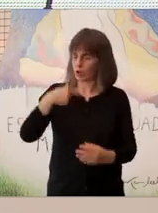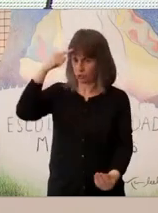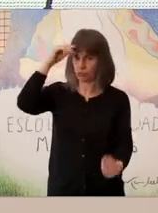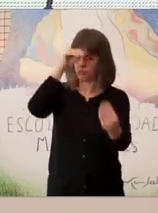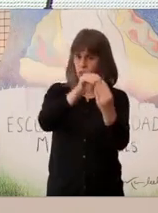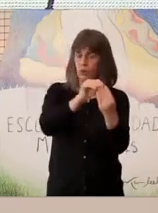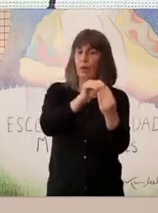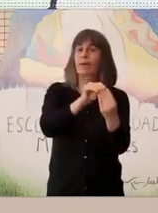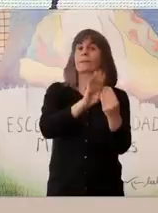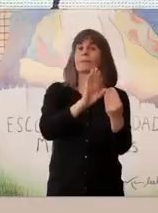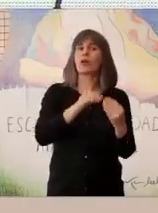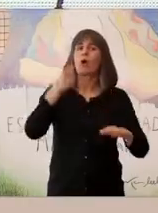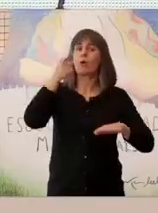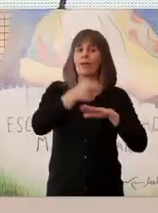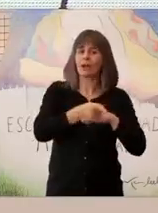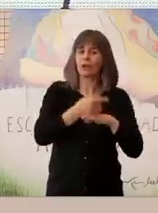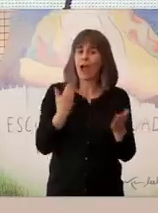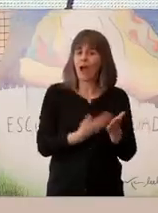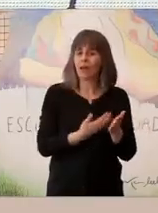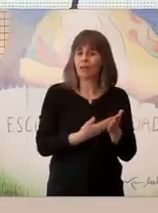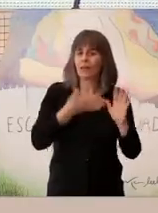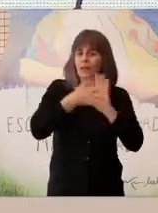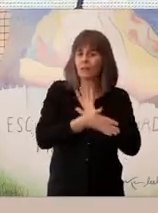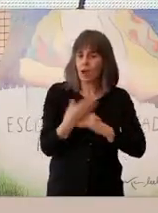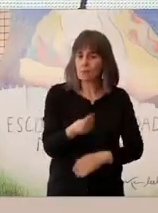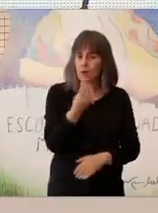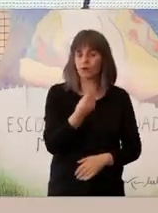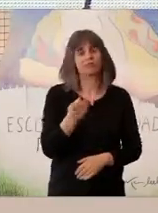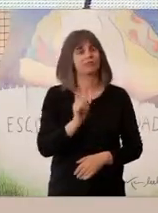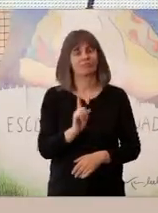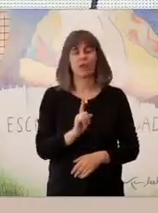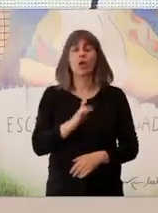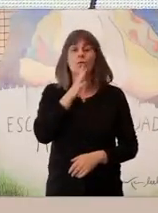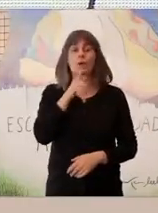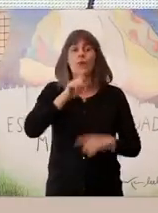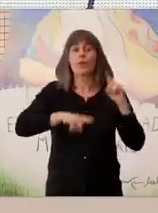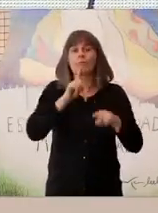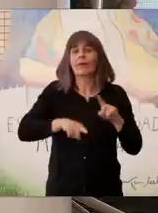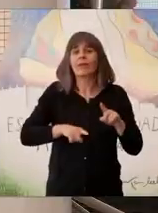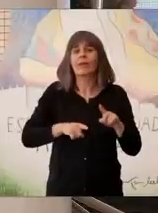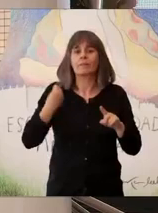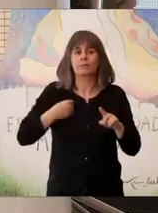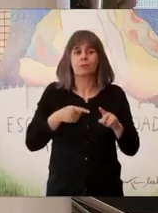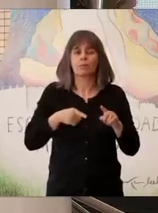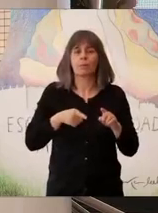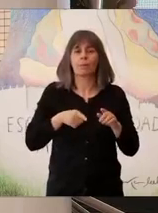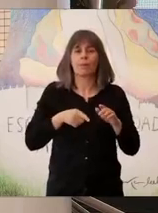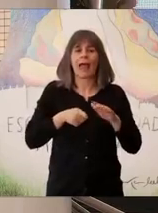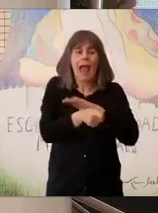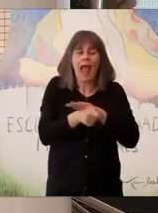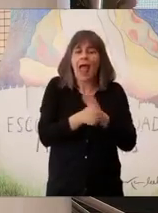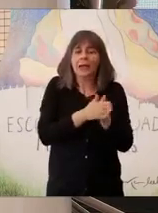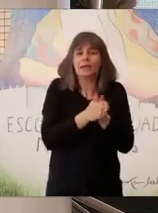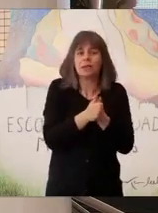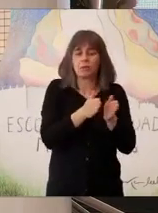pero el que sea obligatoria no nos va a garantizar tampoco que sea mejor, porque eso depende del propio estímulo, de la propia ganas,